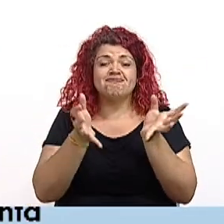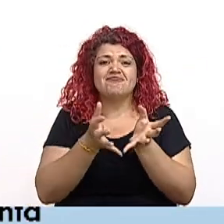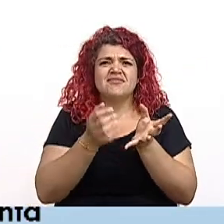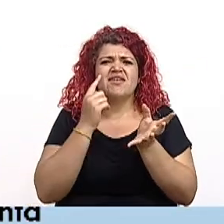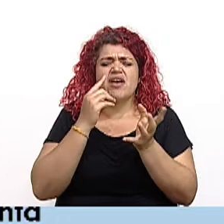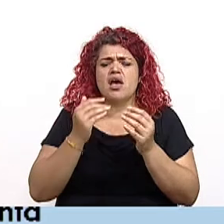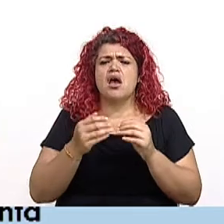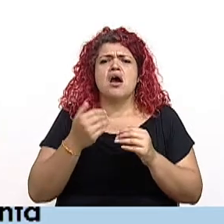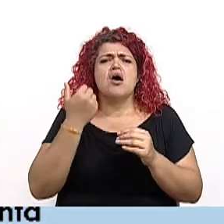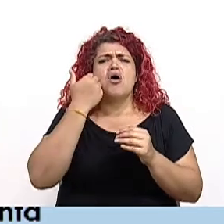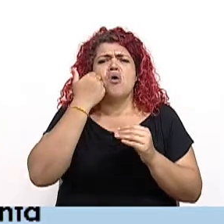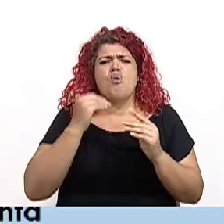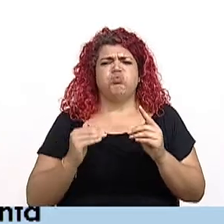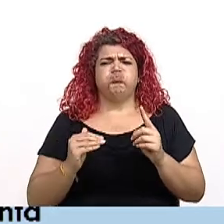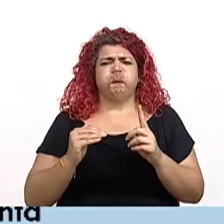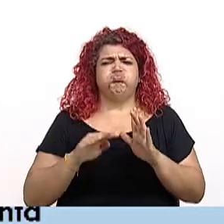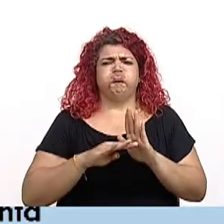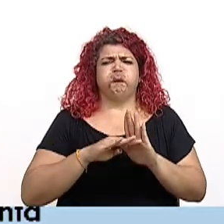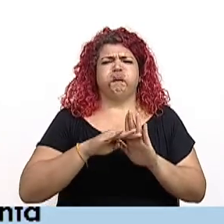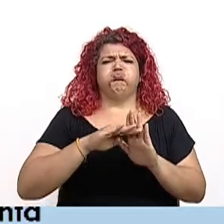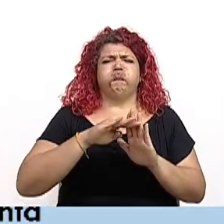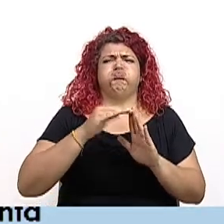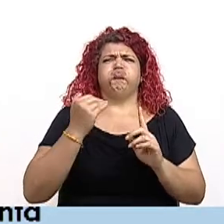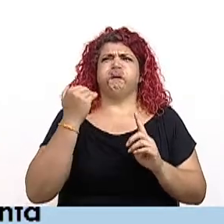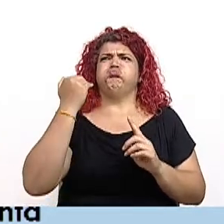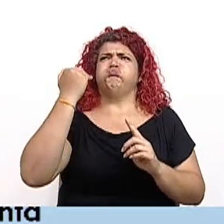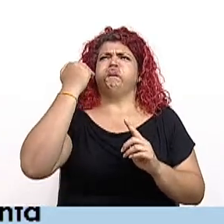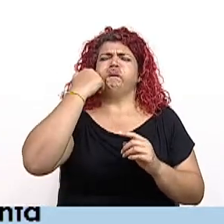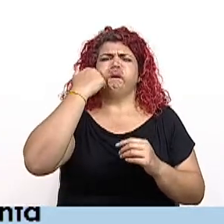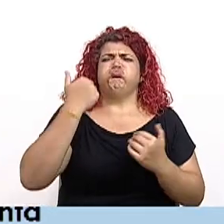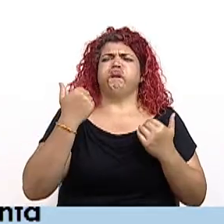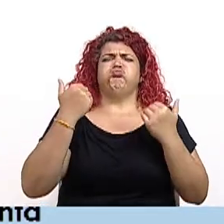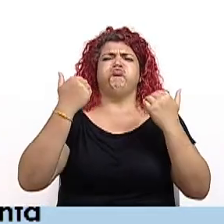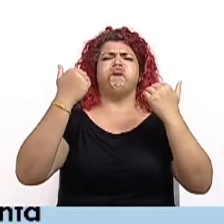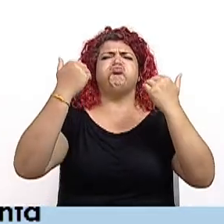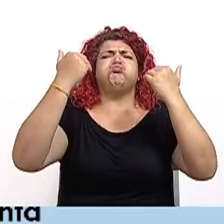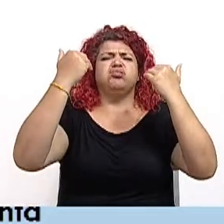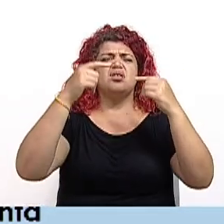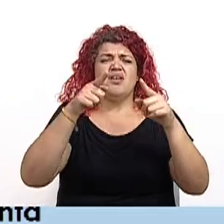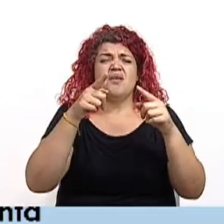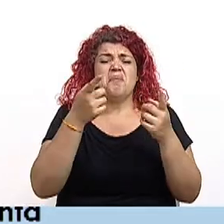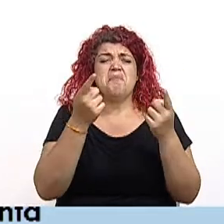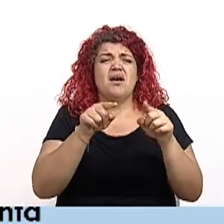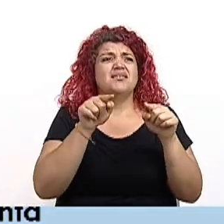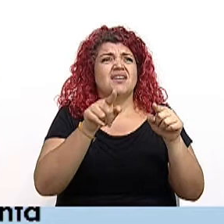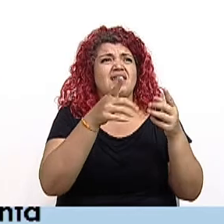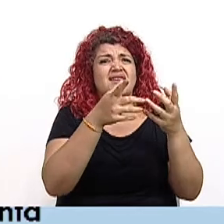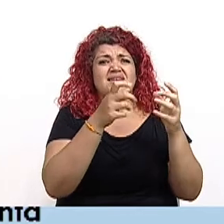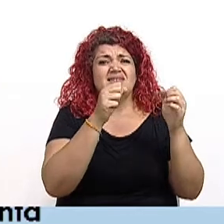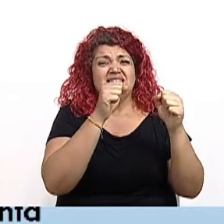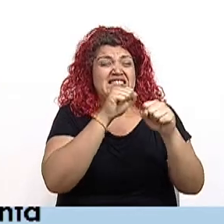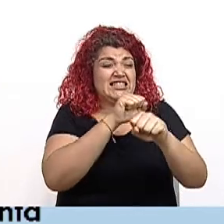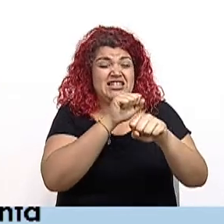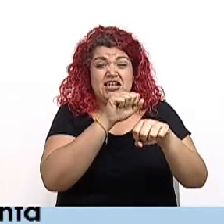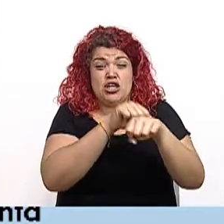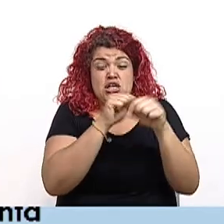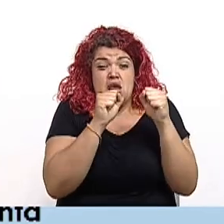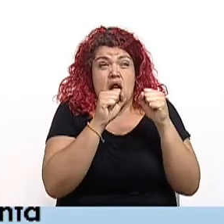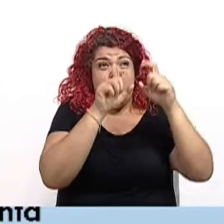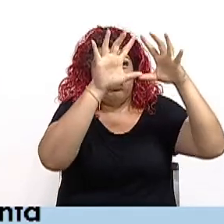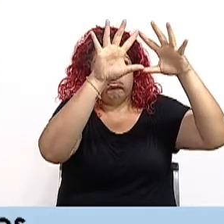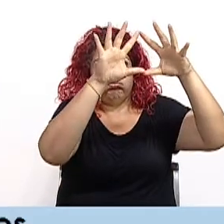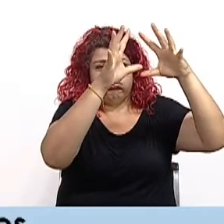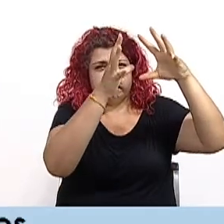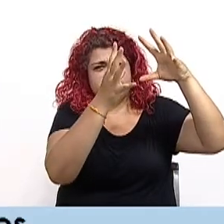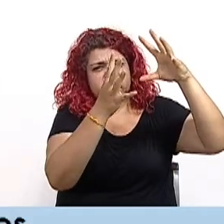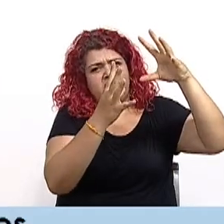de la temperatura que, como vimos en clases anteriores, ha causado y causa derretimiento de los cascos polares, aumento